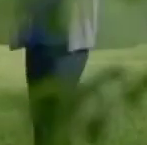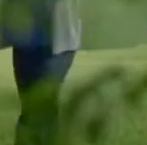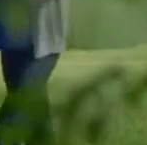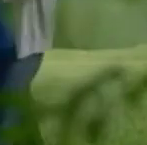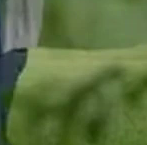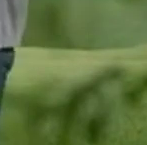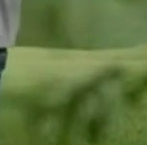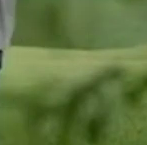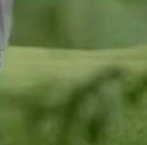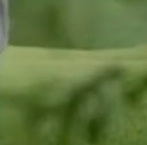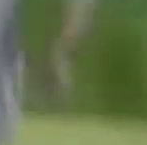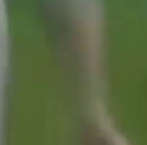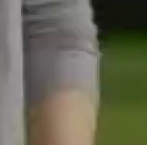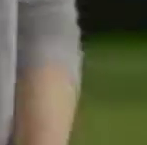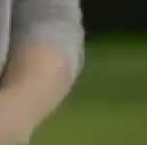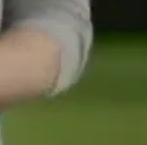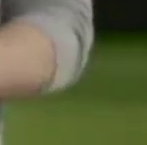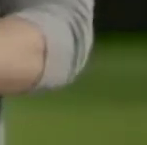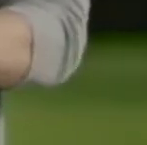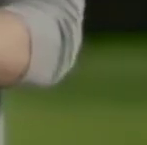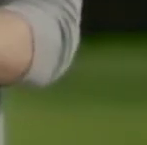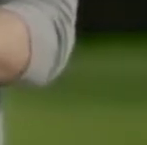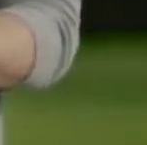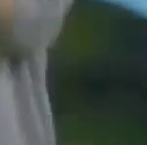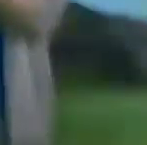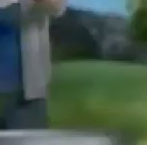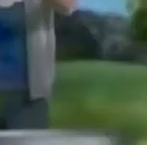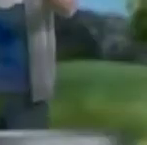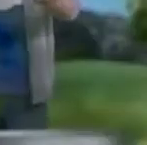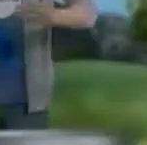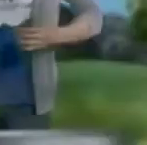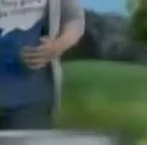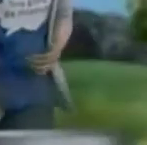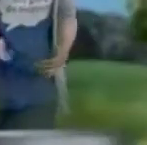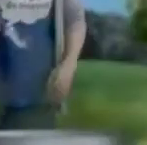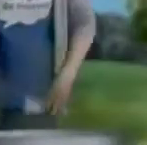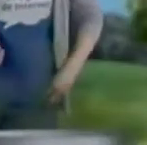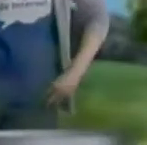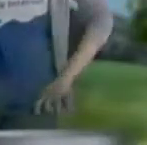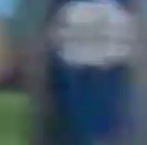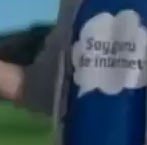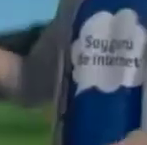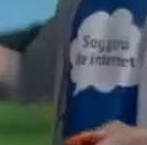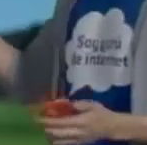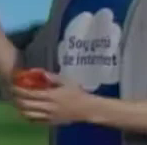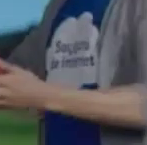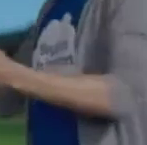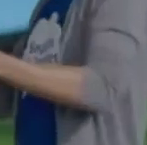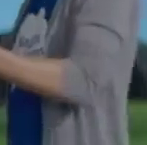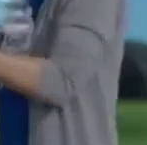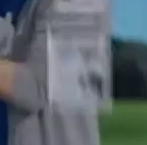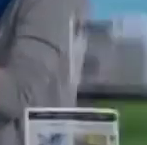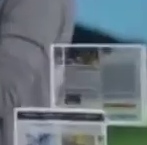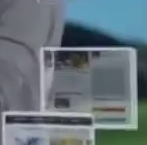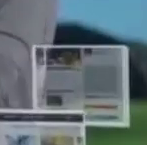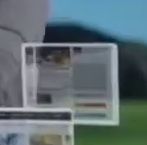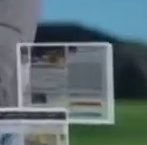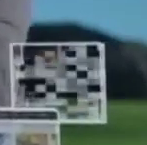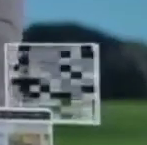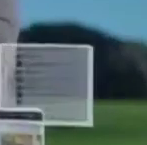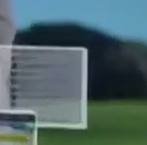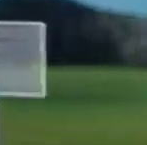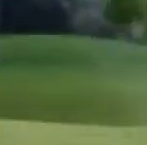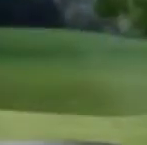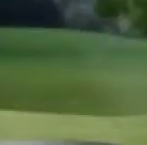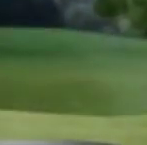Jugar culebrita está bien, pero no puede ser lo único que hagas. ¡Hey! Cuando te pasas a un